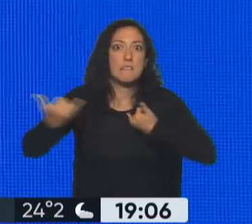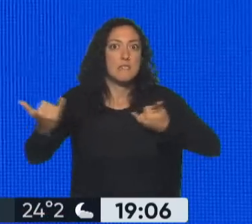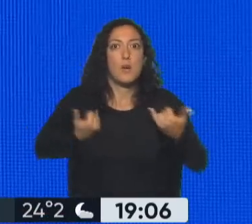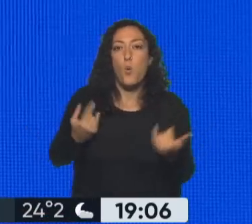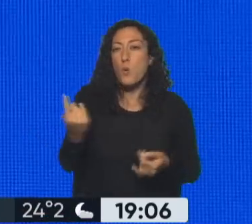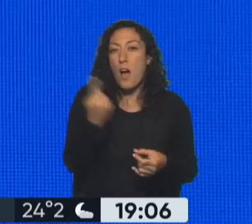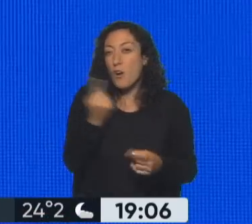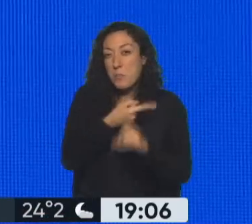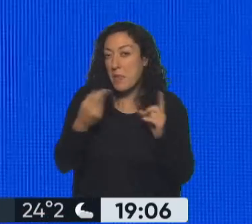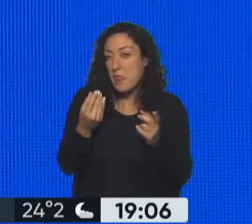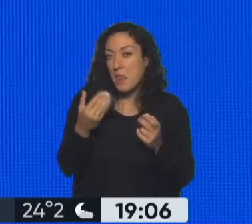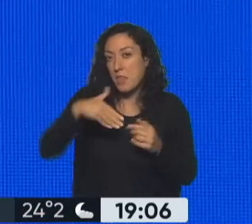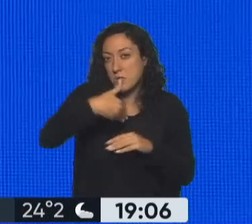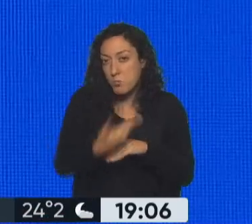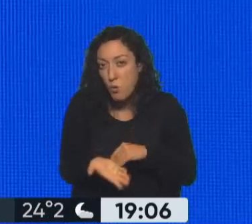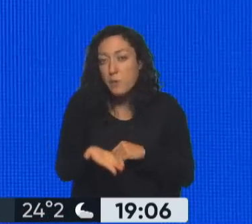más estábamos